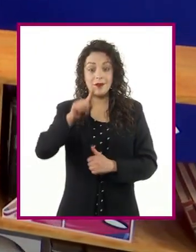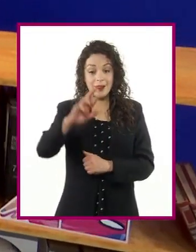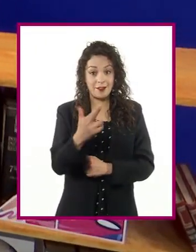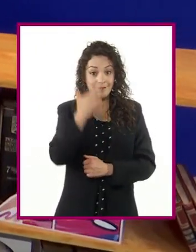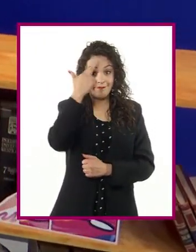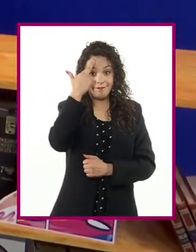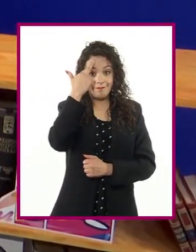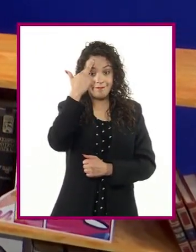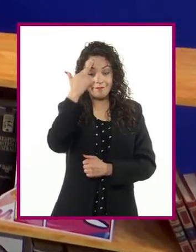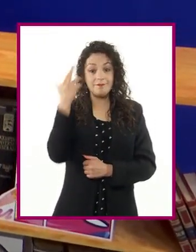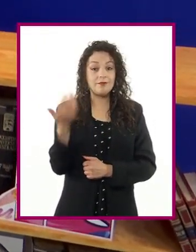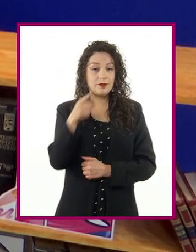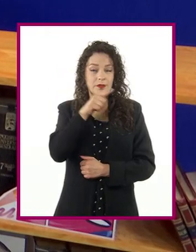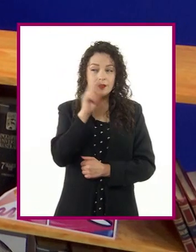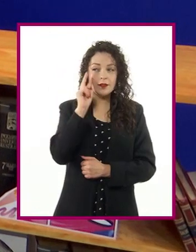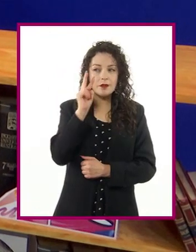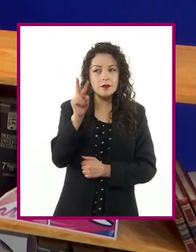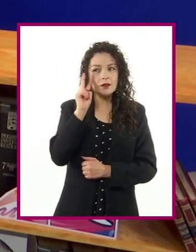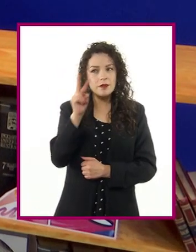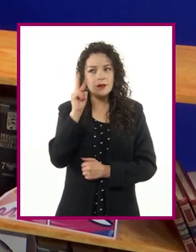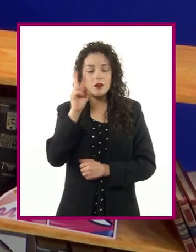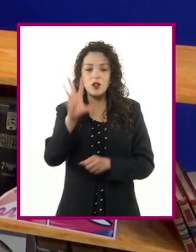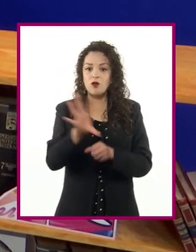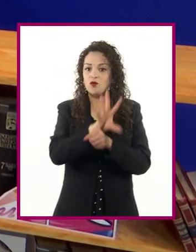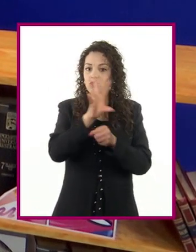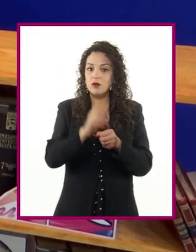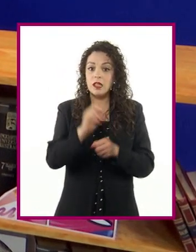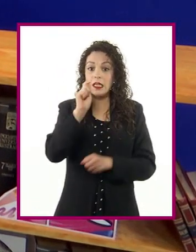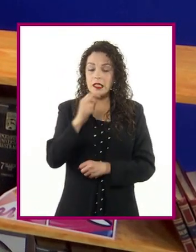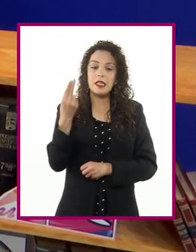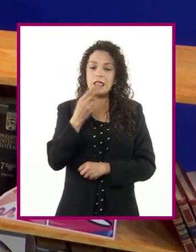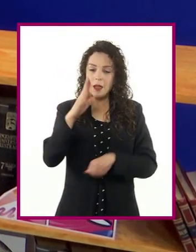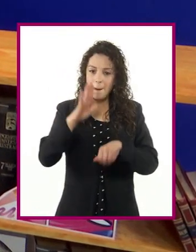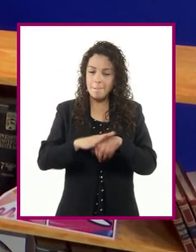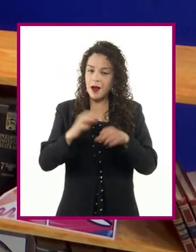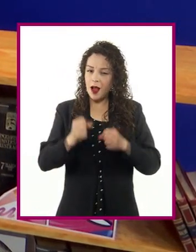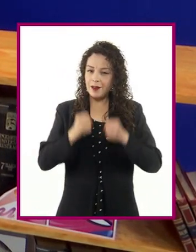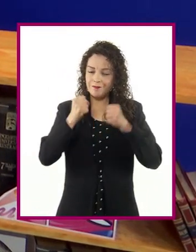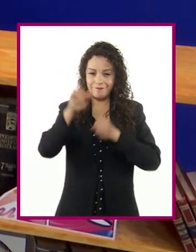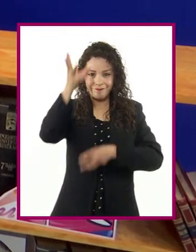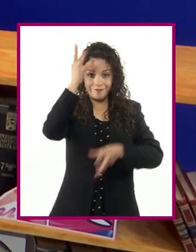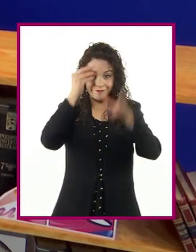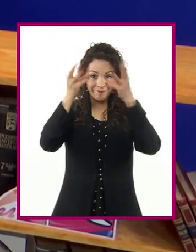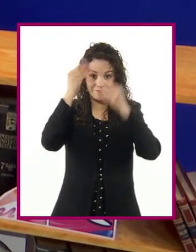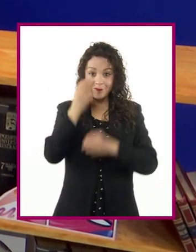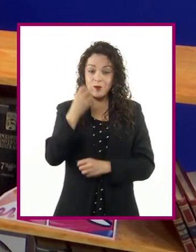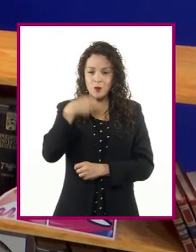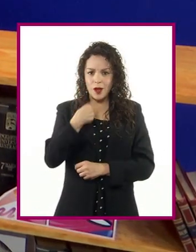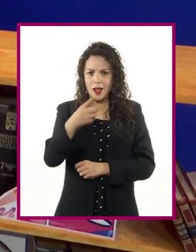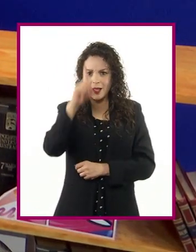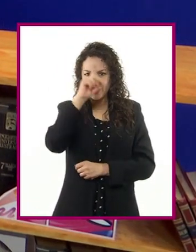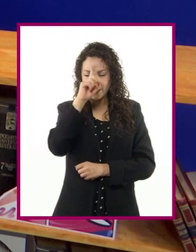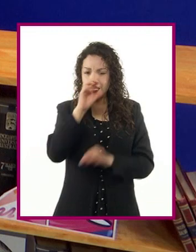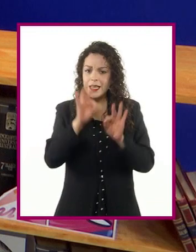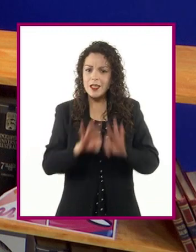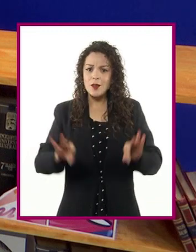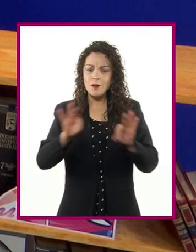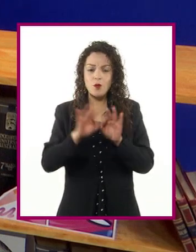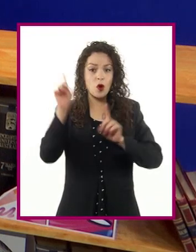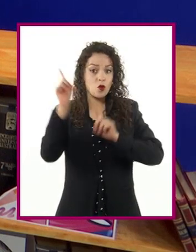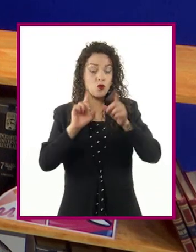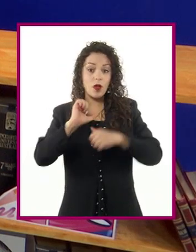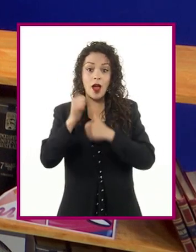Recuerden que todo lo que vean es para consolidar su conocimiento, por lo que les recomiendo llevar un registro de las